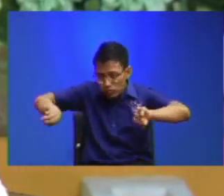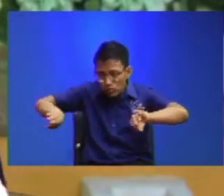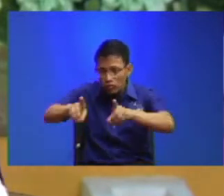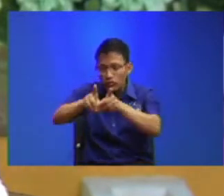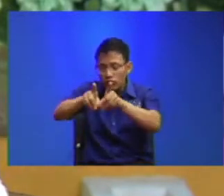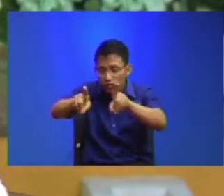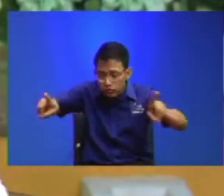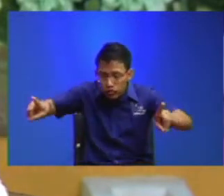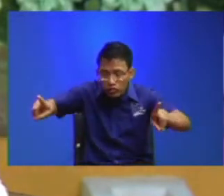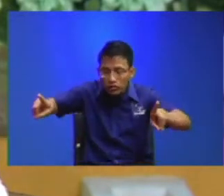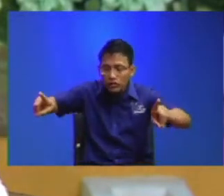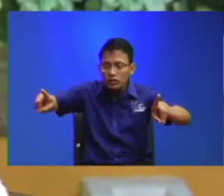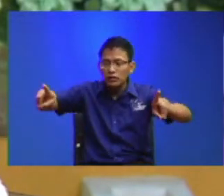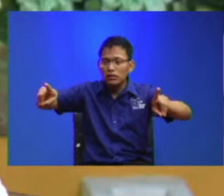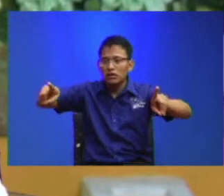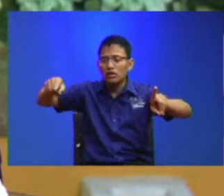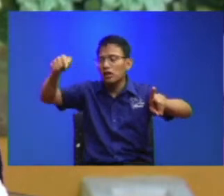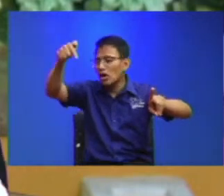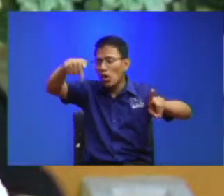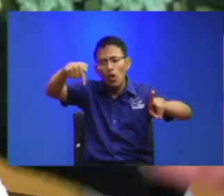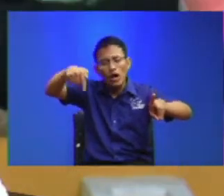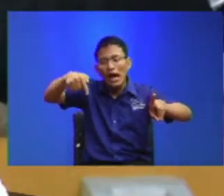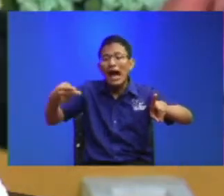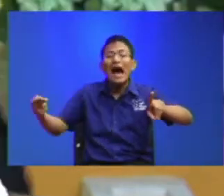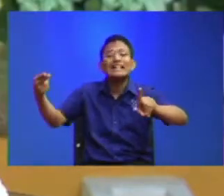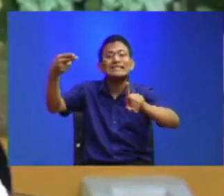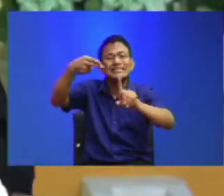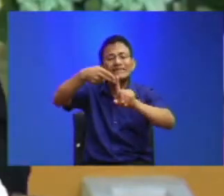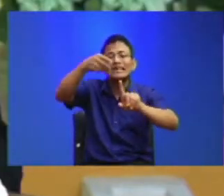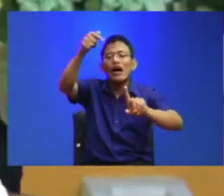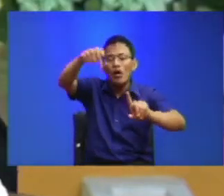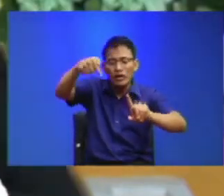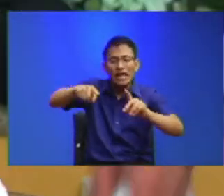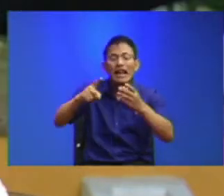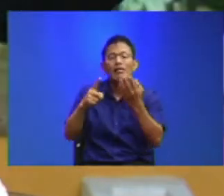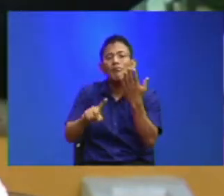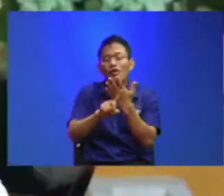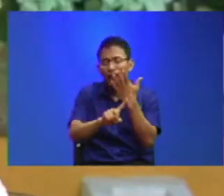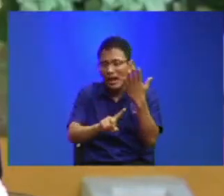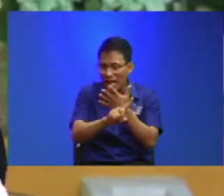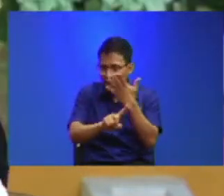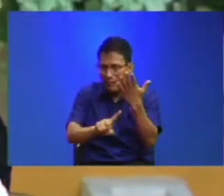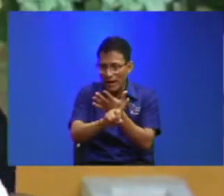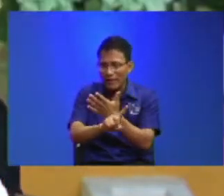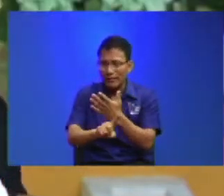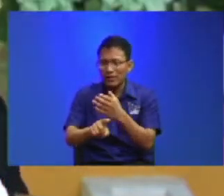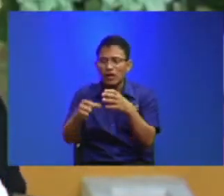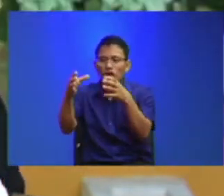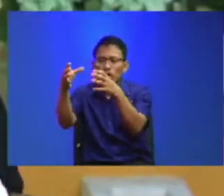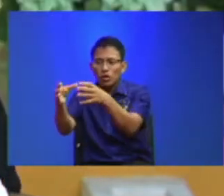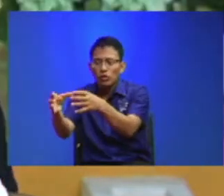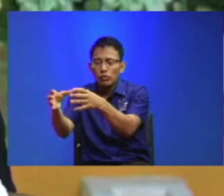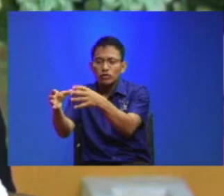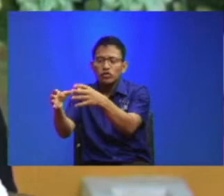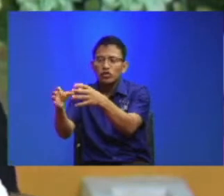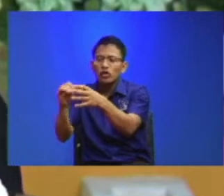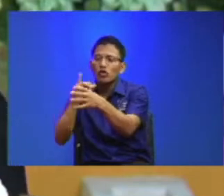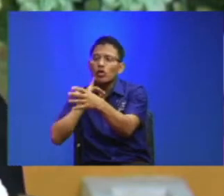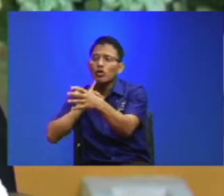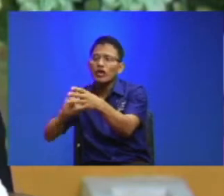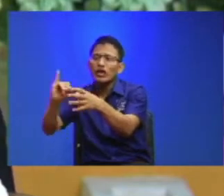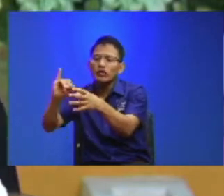que proceden de Judá, y la de los israelitas, que proceden de todas las demás tribus perdidas de la casa de Israel.